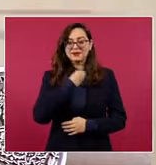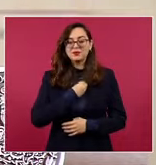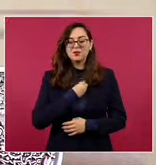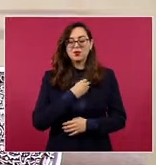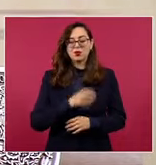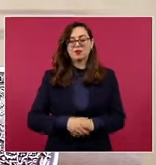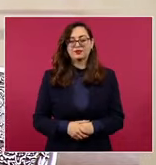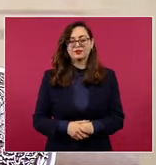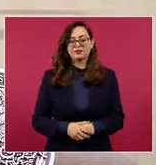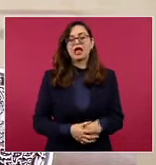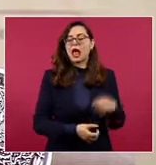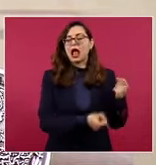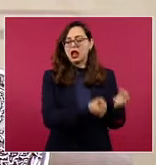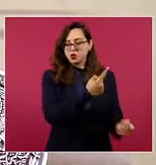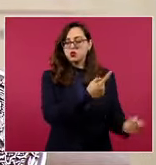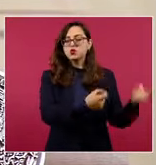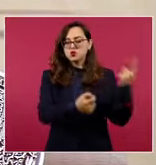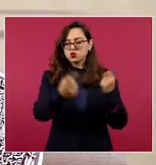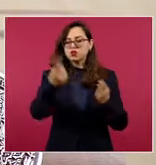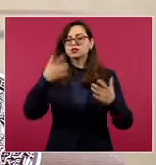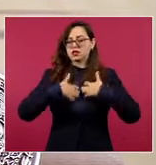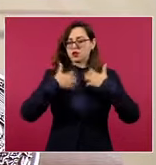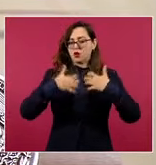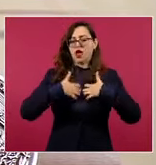Algunos, ¿no? Algunos.